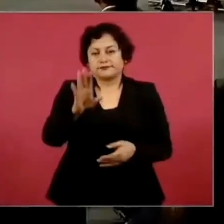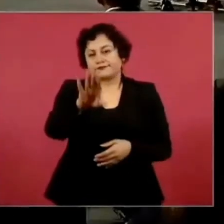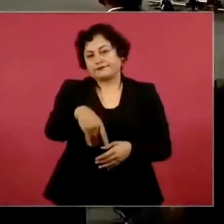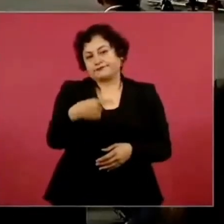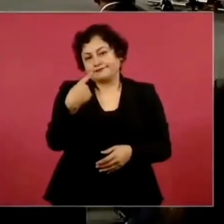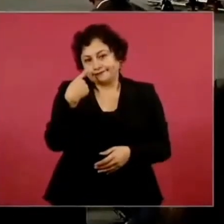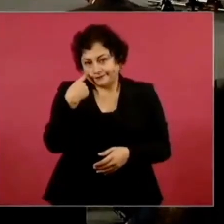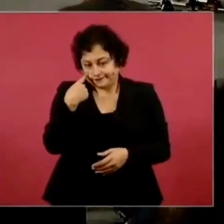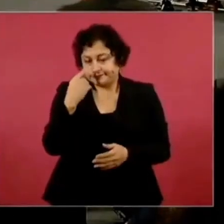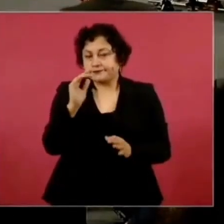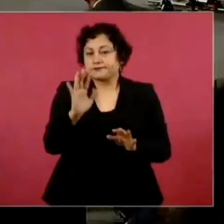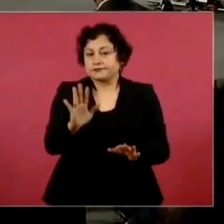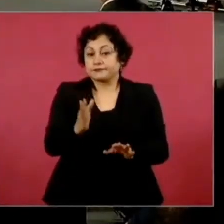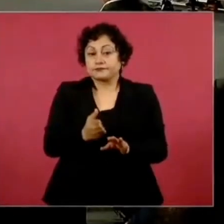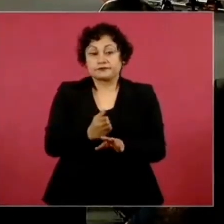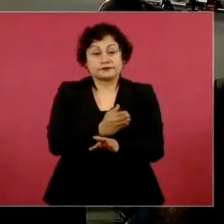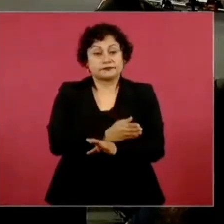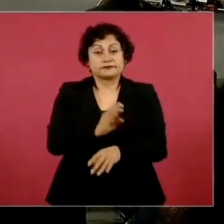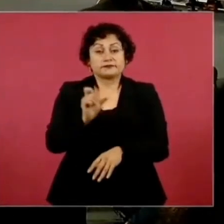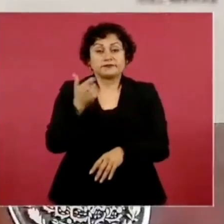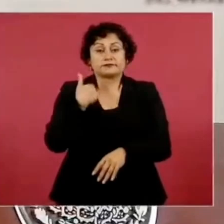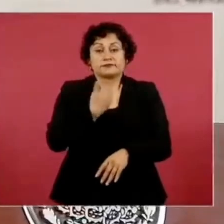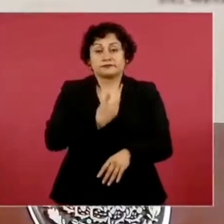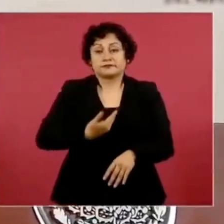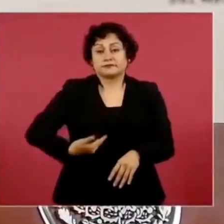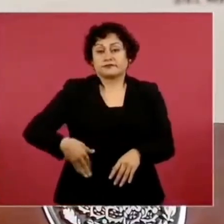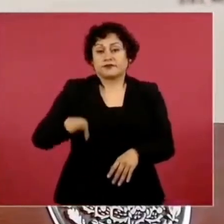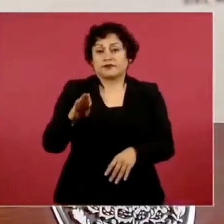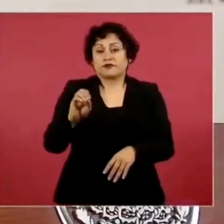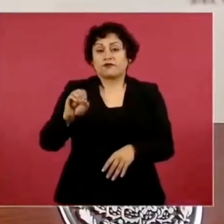todavía el presidente Fox